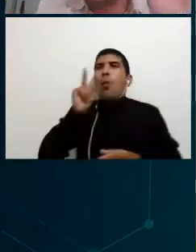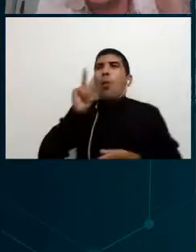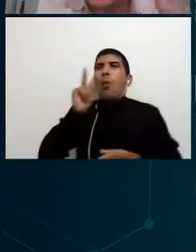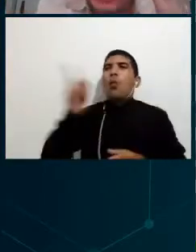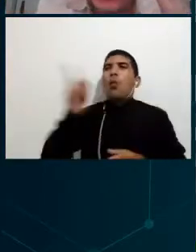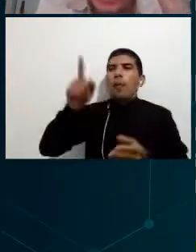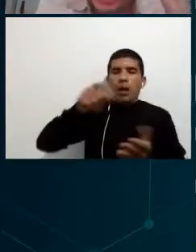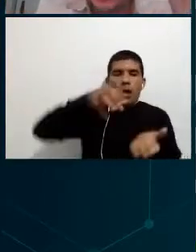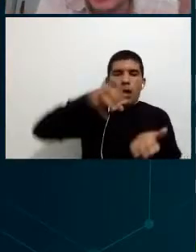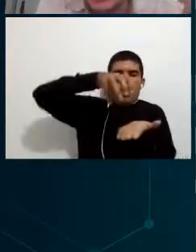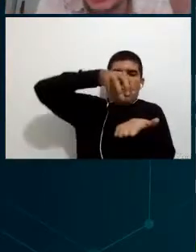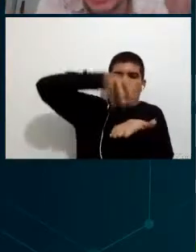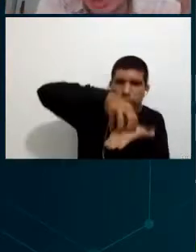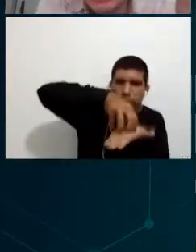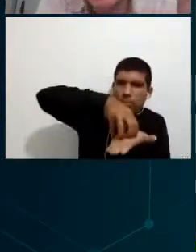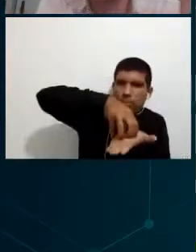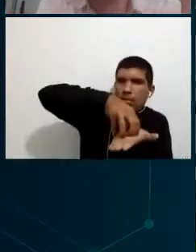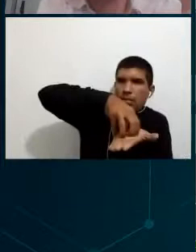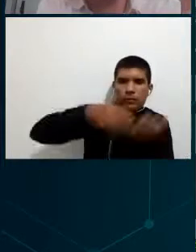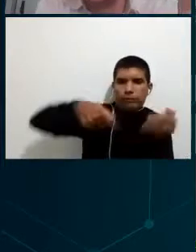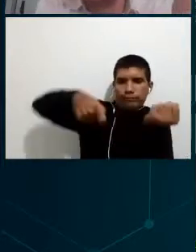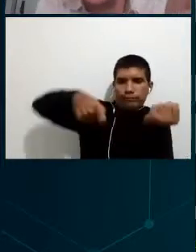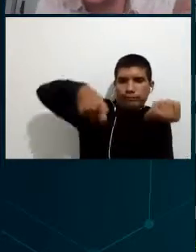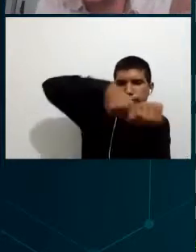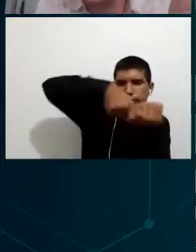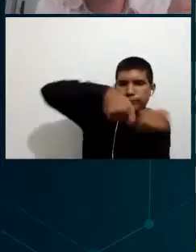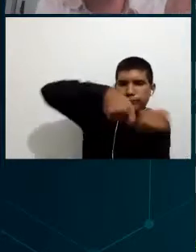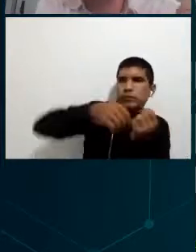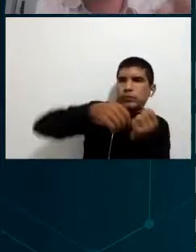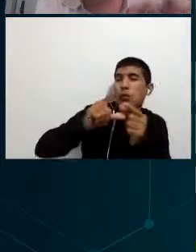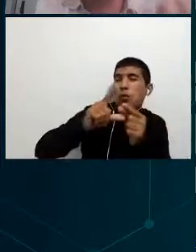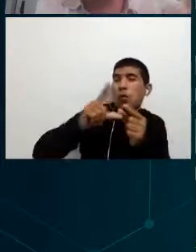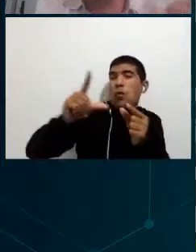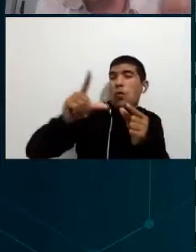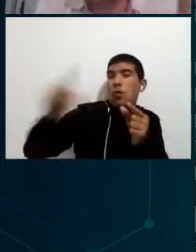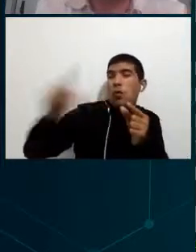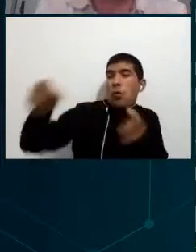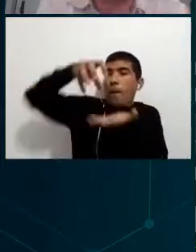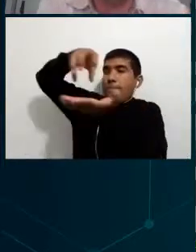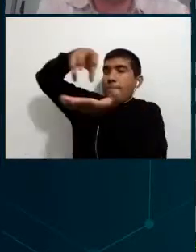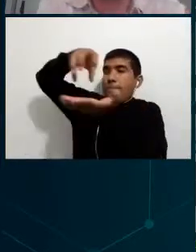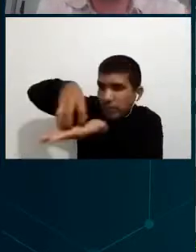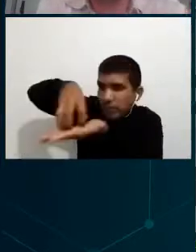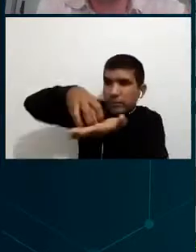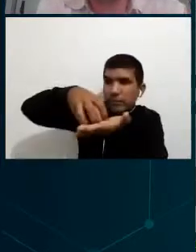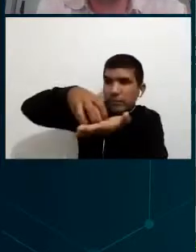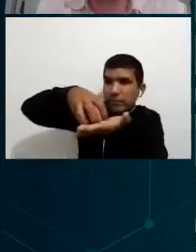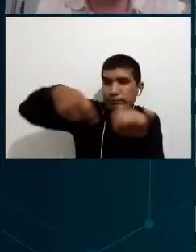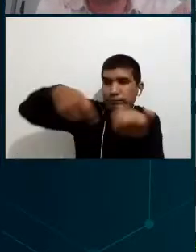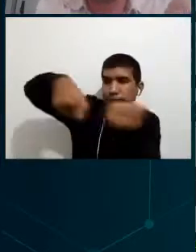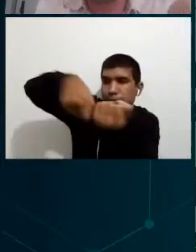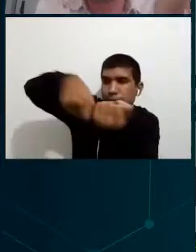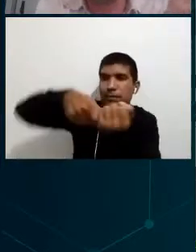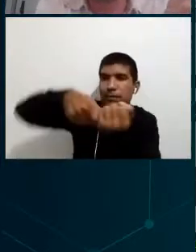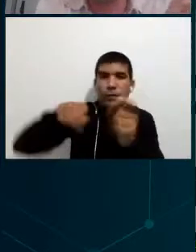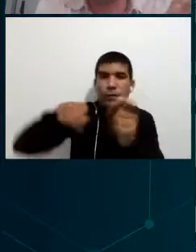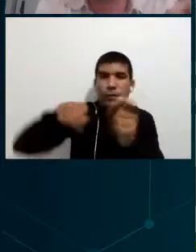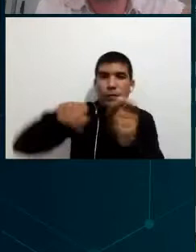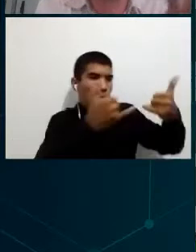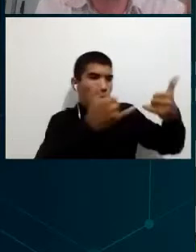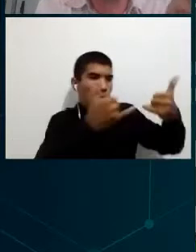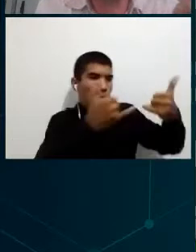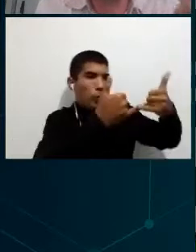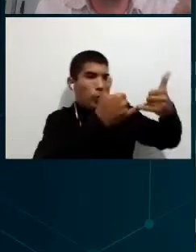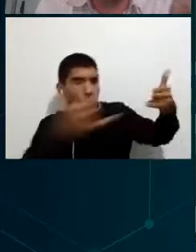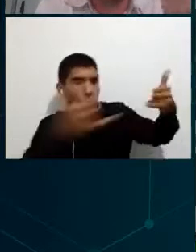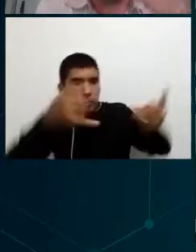este caso, tuvimos que con la ruta corta obtuvimos un tiempo de 10 milisegundos y para la ruta larga obtuvimos un tiempo de